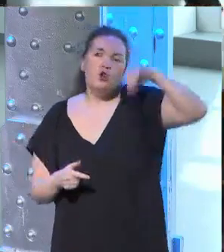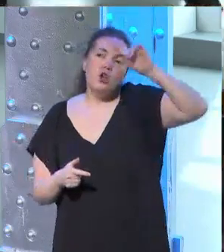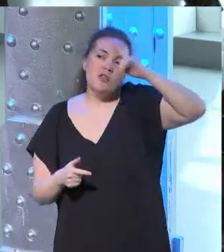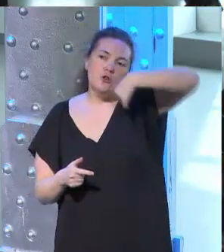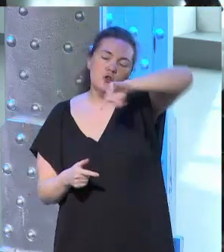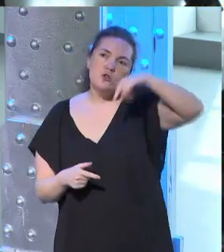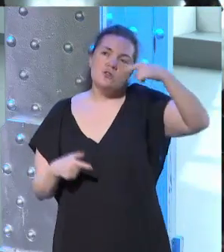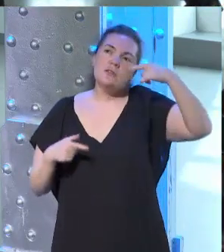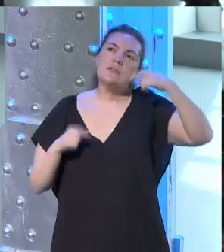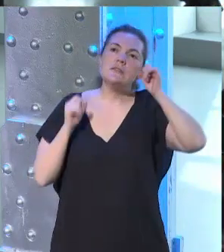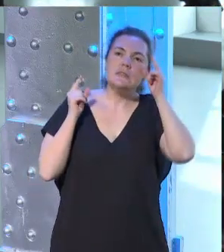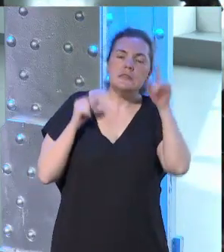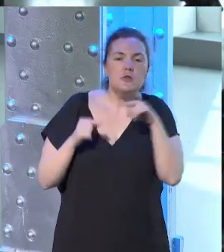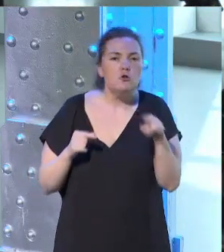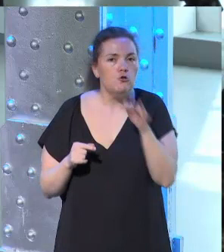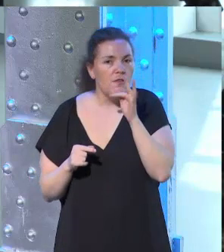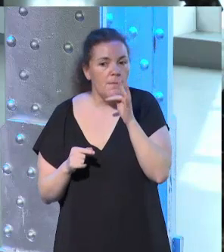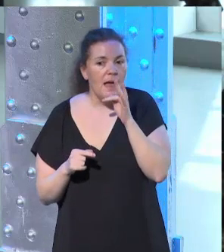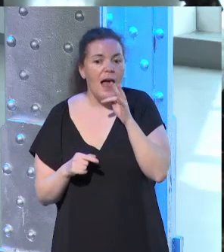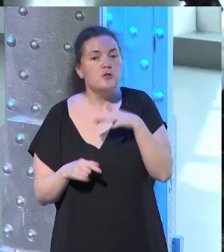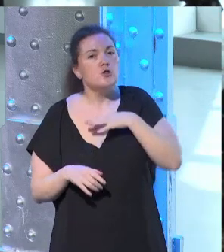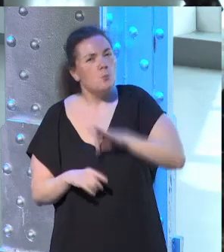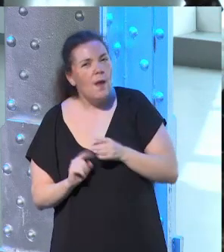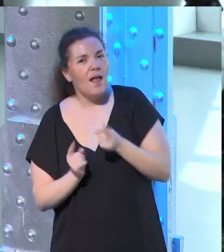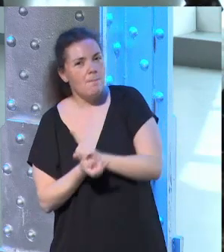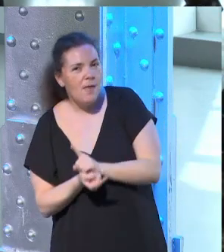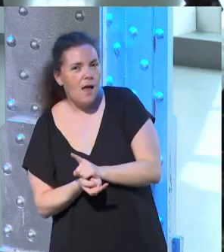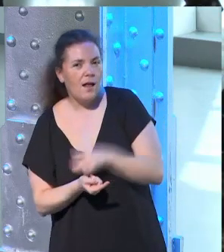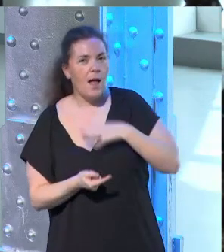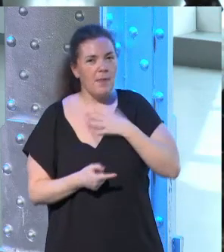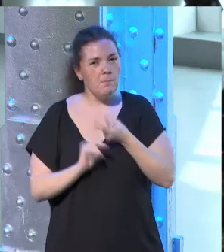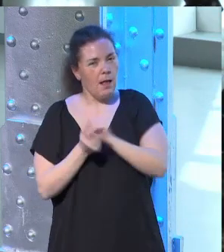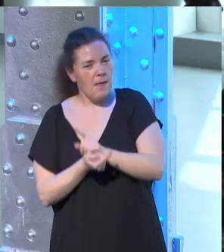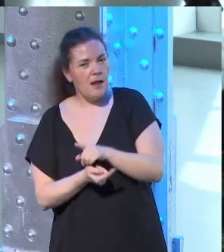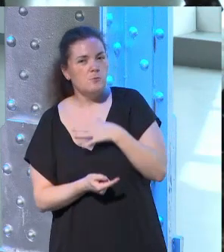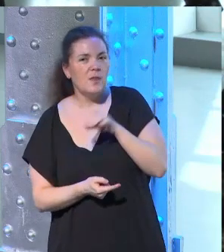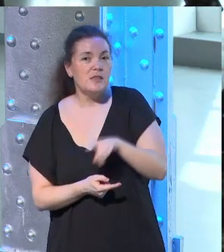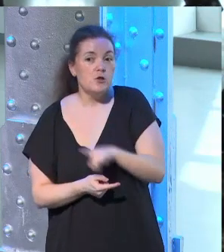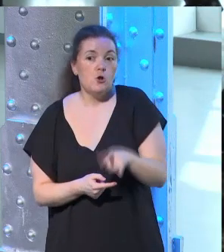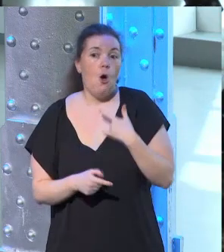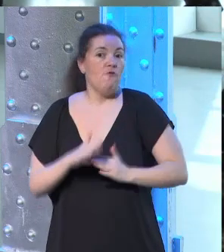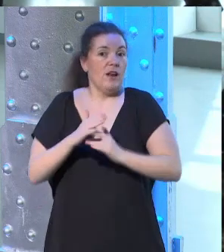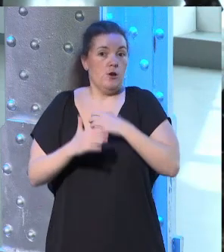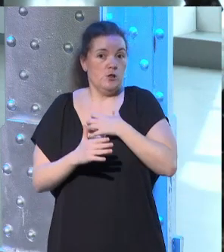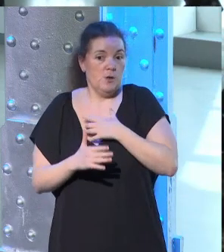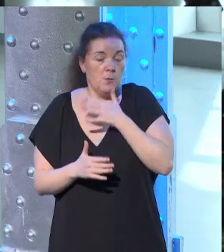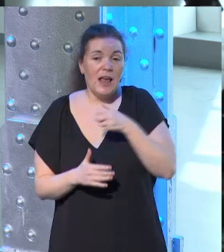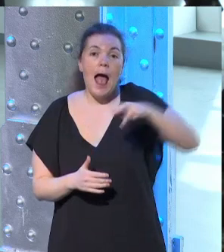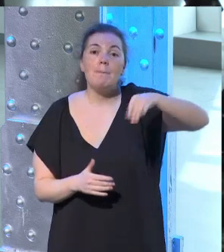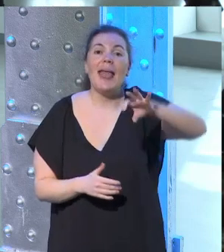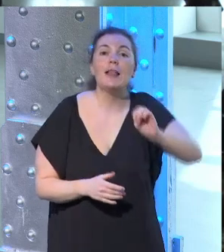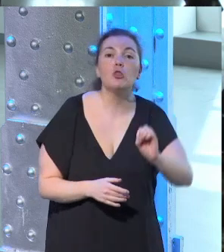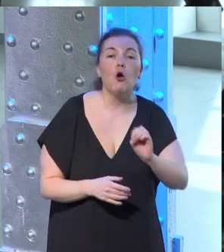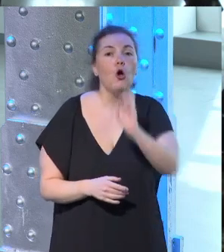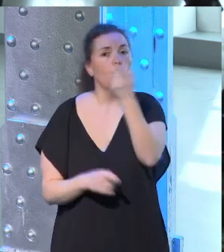conscientes de hasta qué punto o somos capaces de cambiar eso o realmente no vamos a ser capaces de frenar lo que está pasando, porque lo que pasa con el amianto